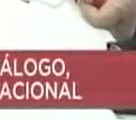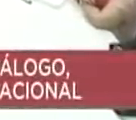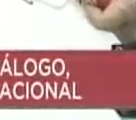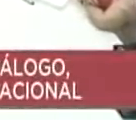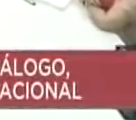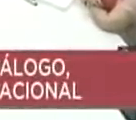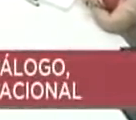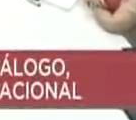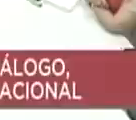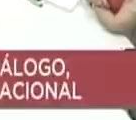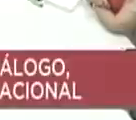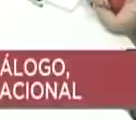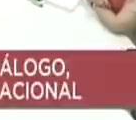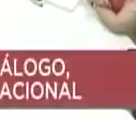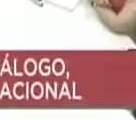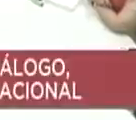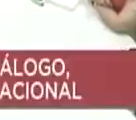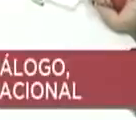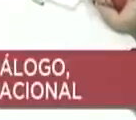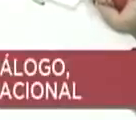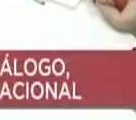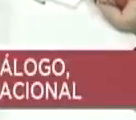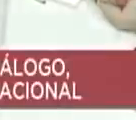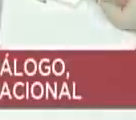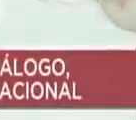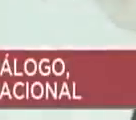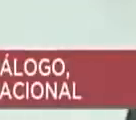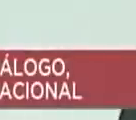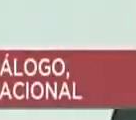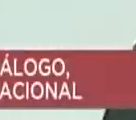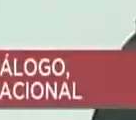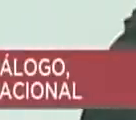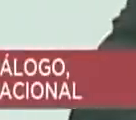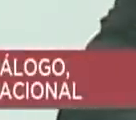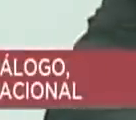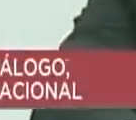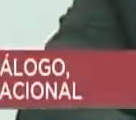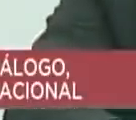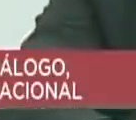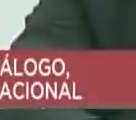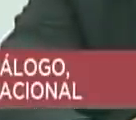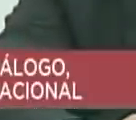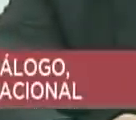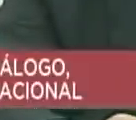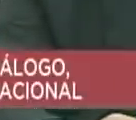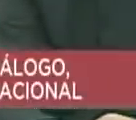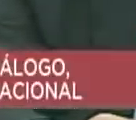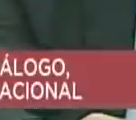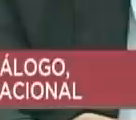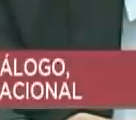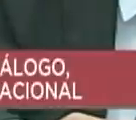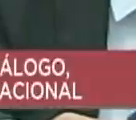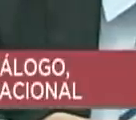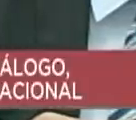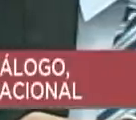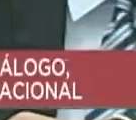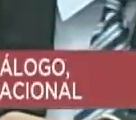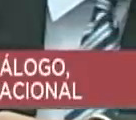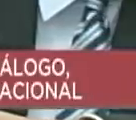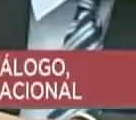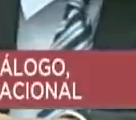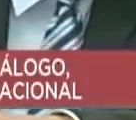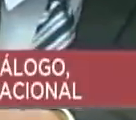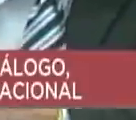los partidos políticos, Acción Democrática, COPEI, Avanzada